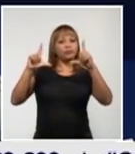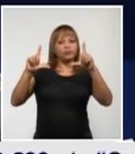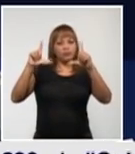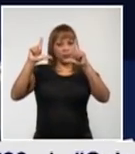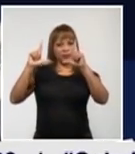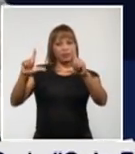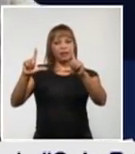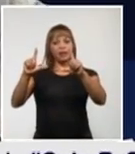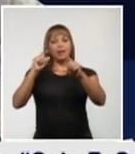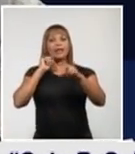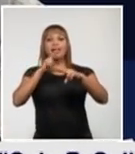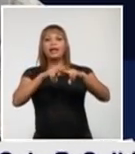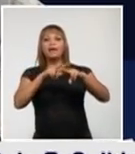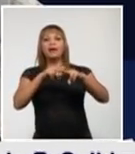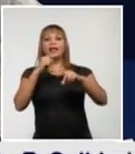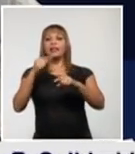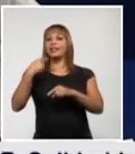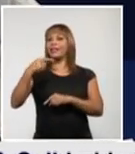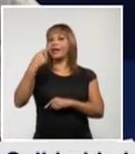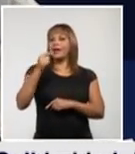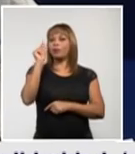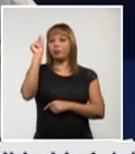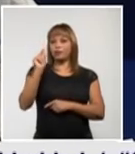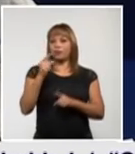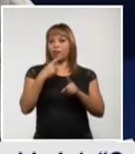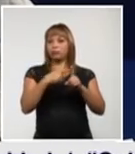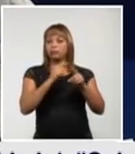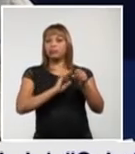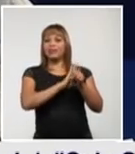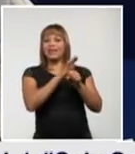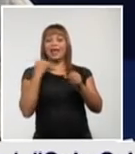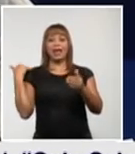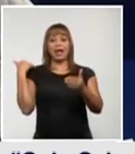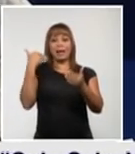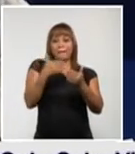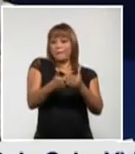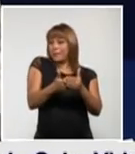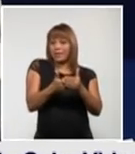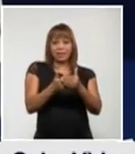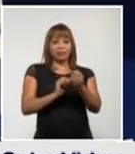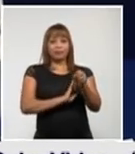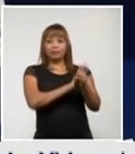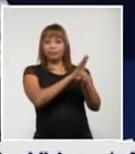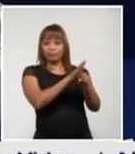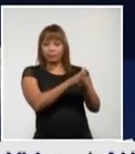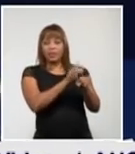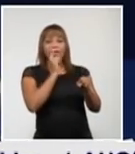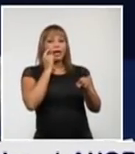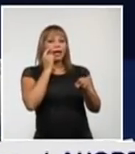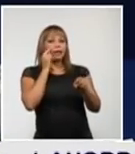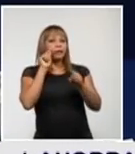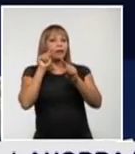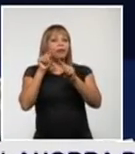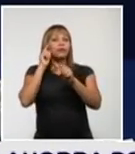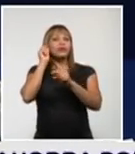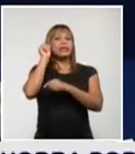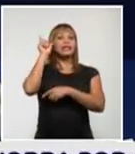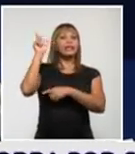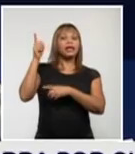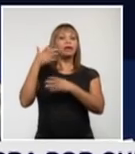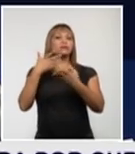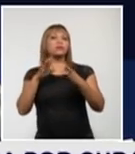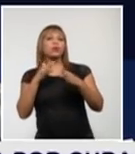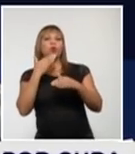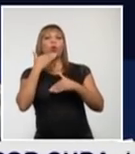de los casos diarios desde el comienzo de la pandemia, que nos permite tener una idea de